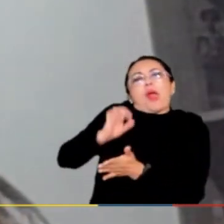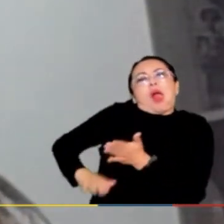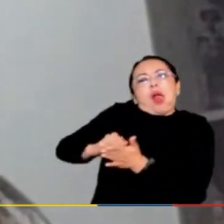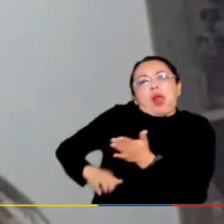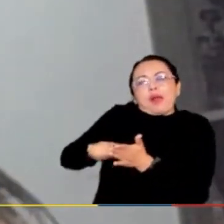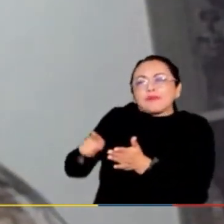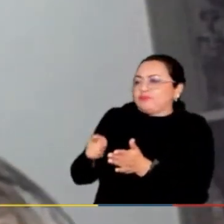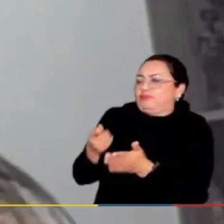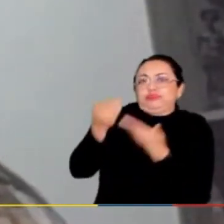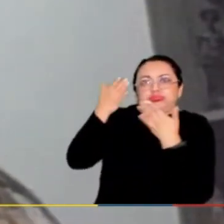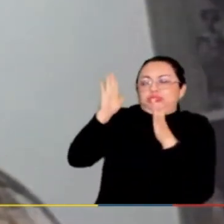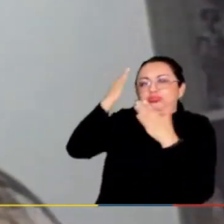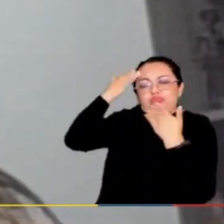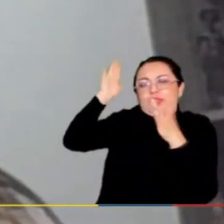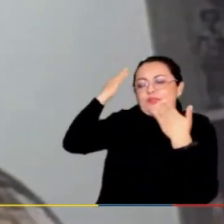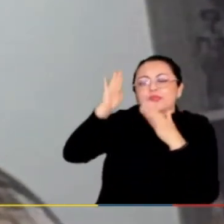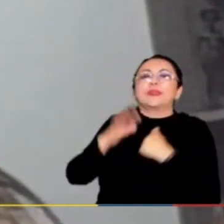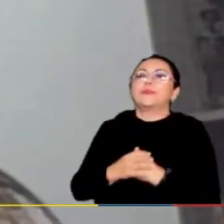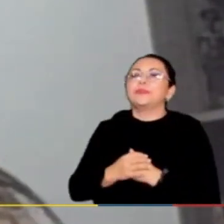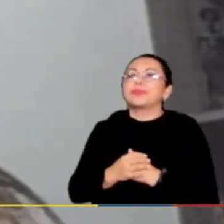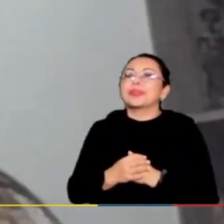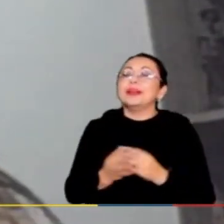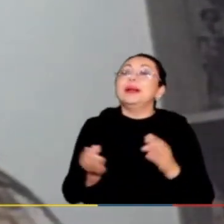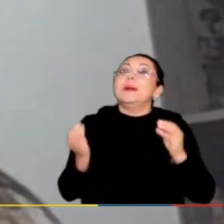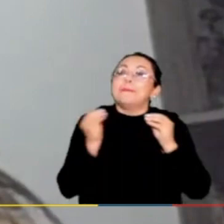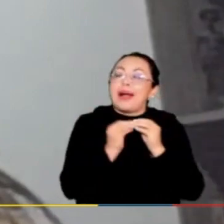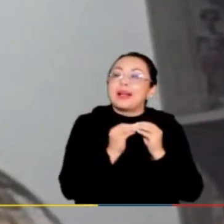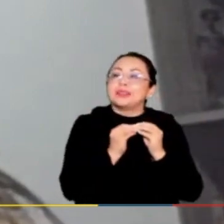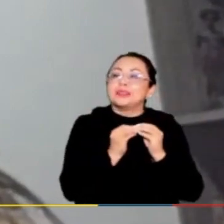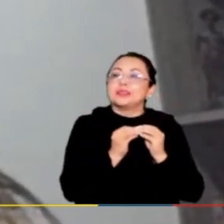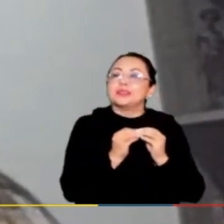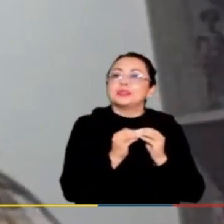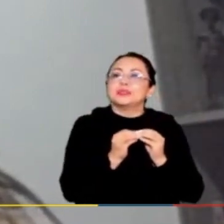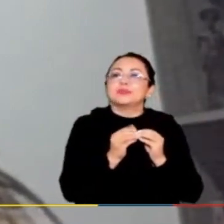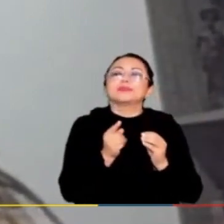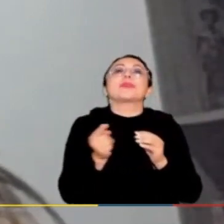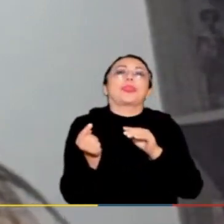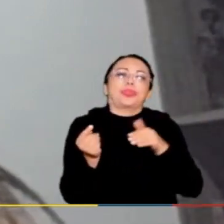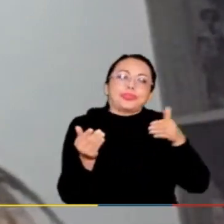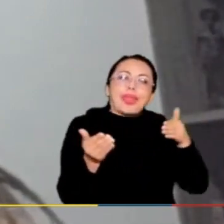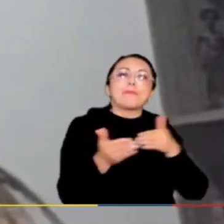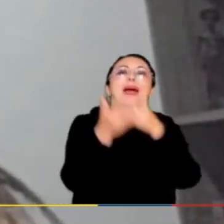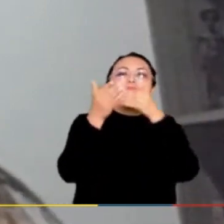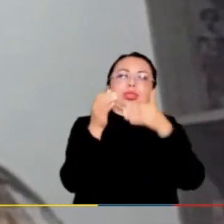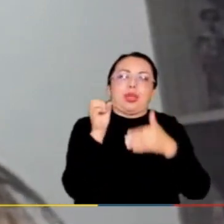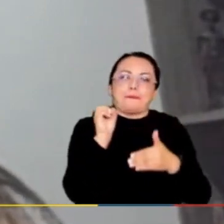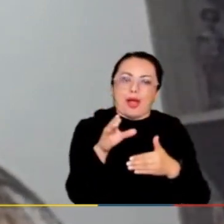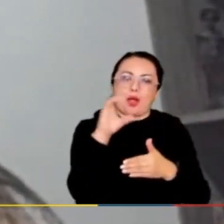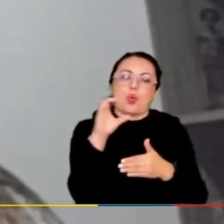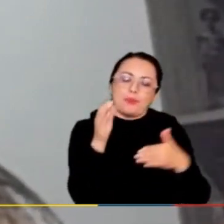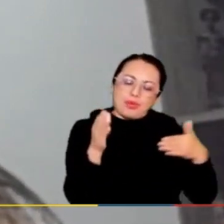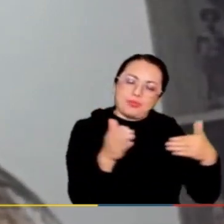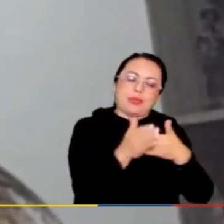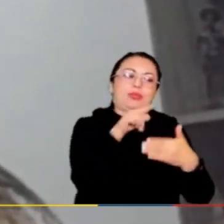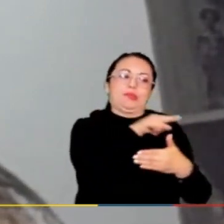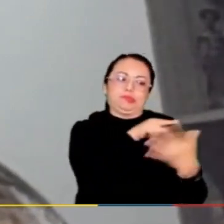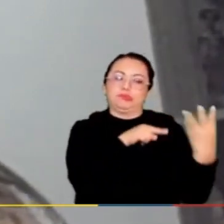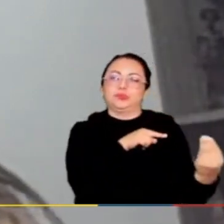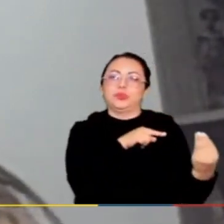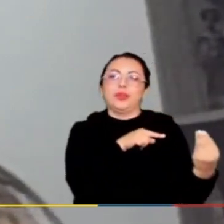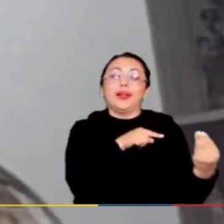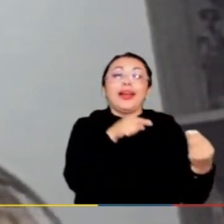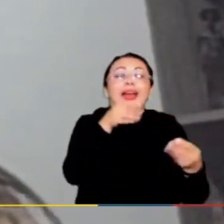de la información, y viene entonces a presentar la demanda. Nuestro Tribunal